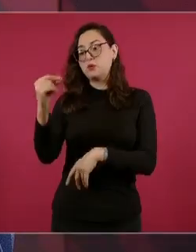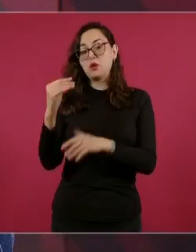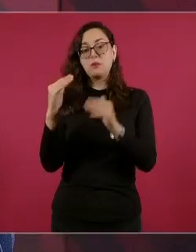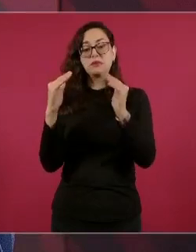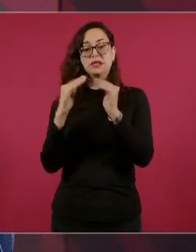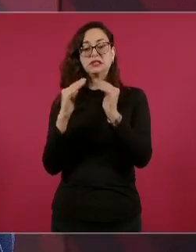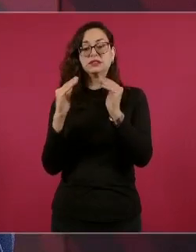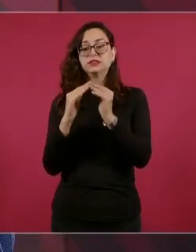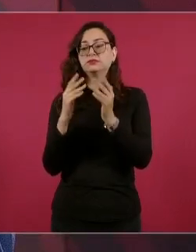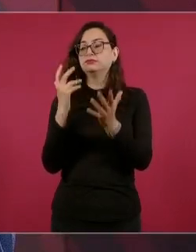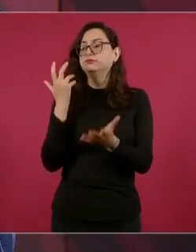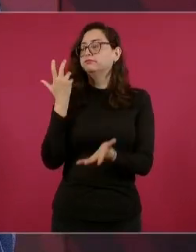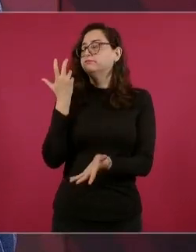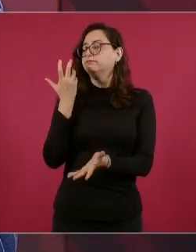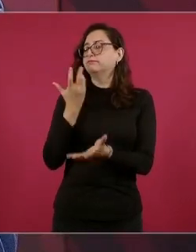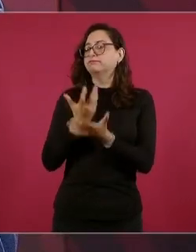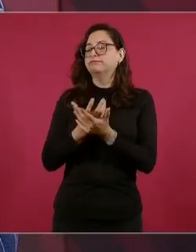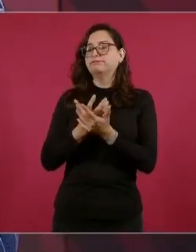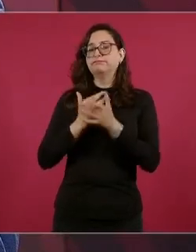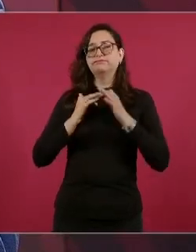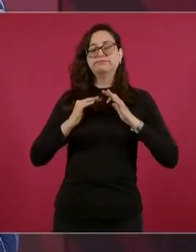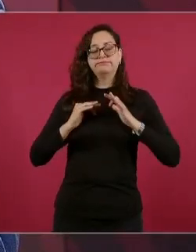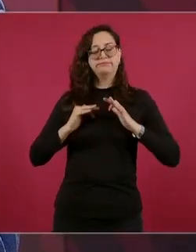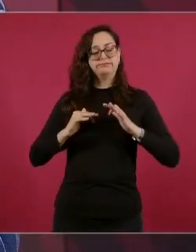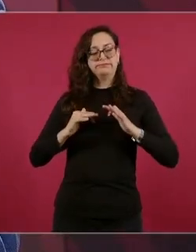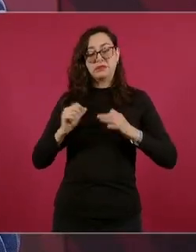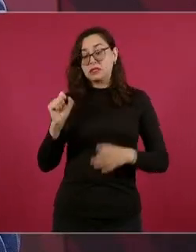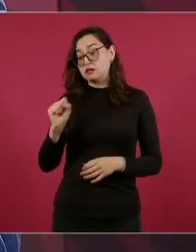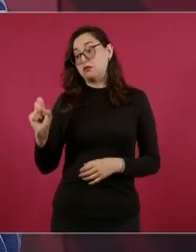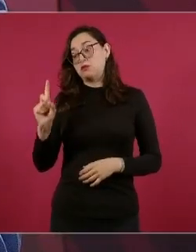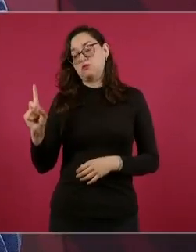y a descansar sábado y domingo.